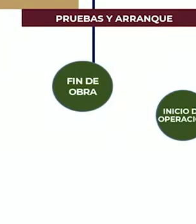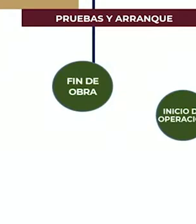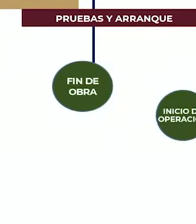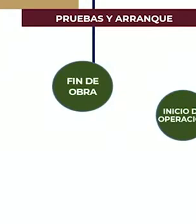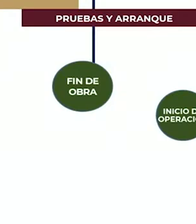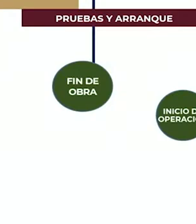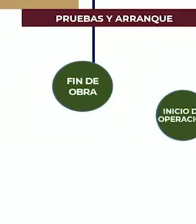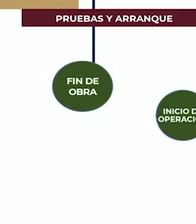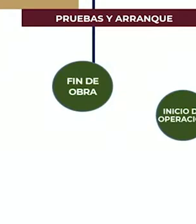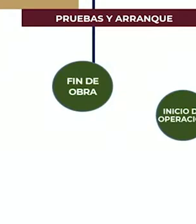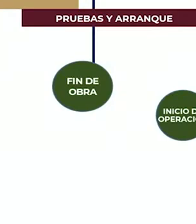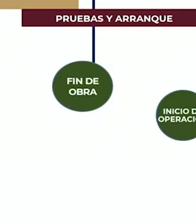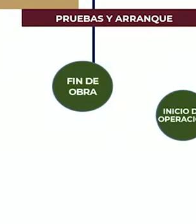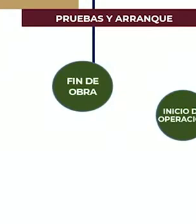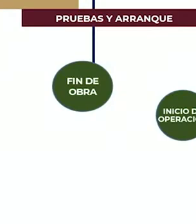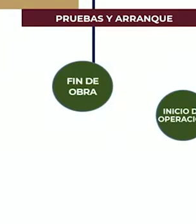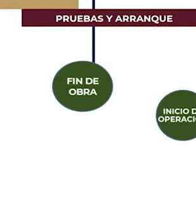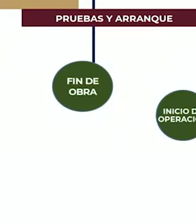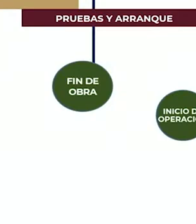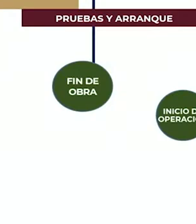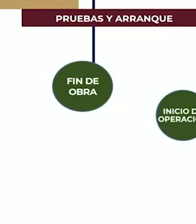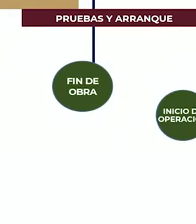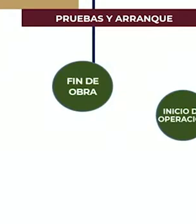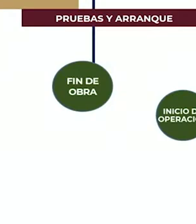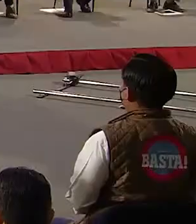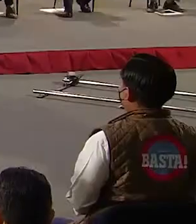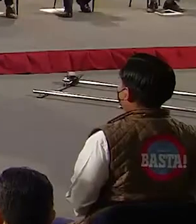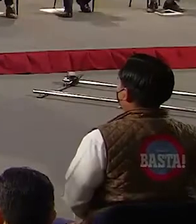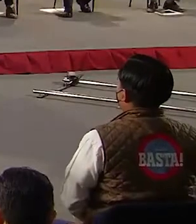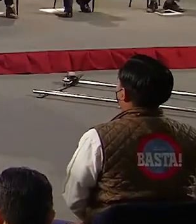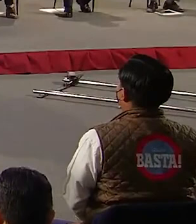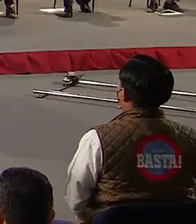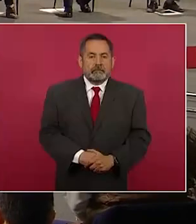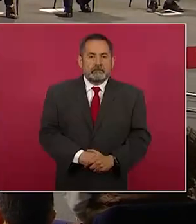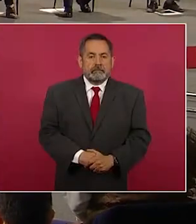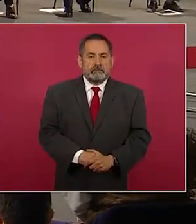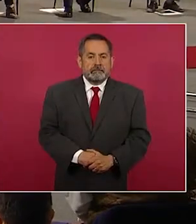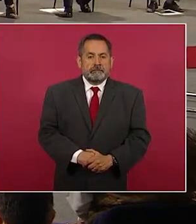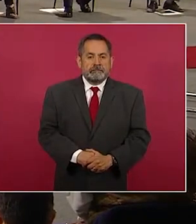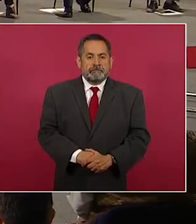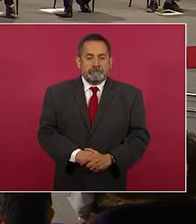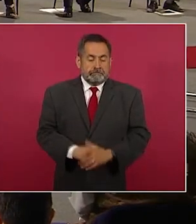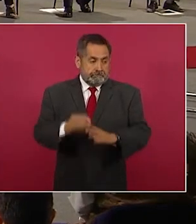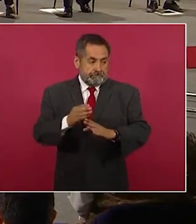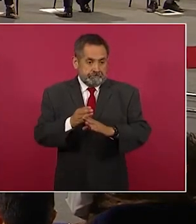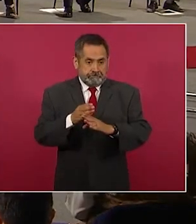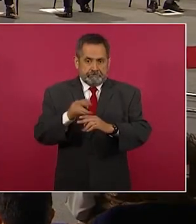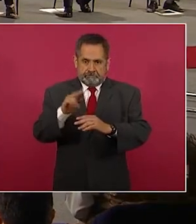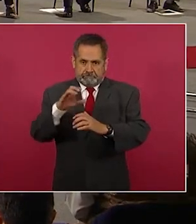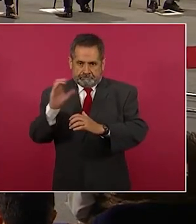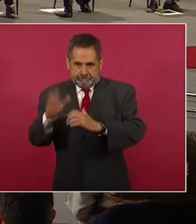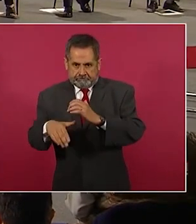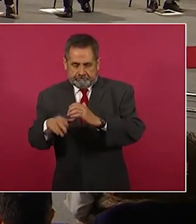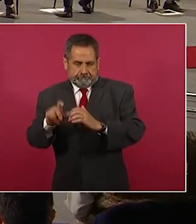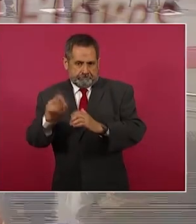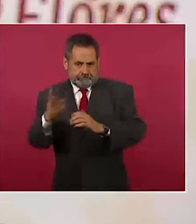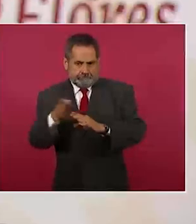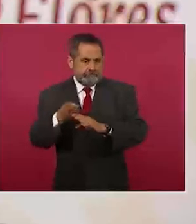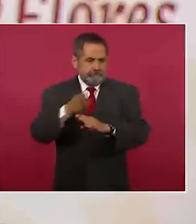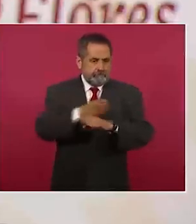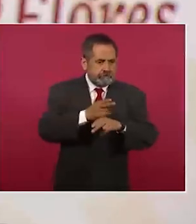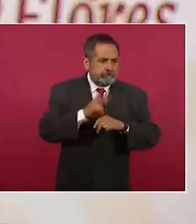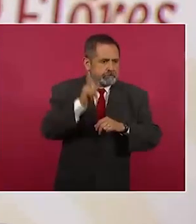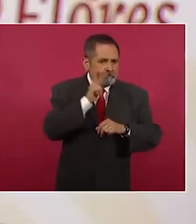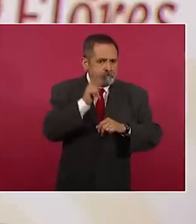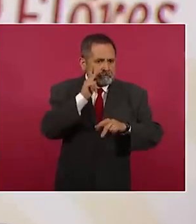en diciembre de 2023. Antes habrá pruebas operacionales de arranque y durante la operación del propio DEN también